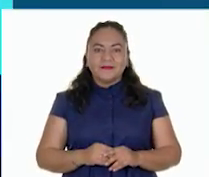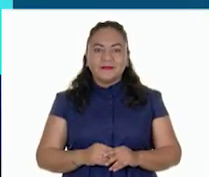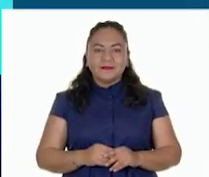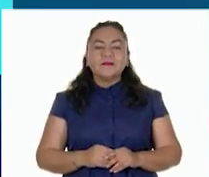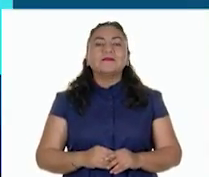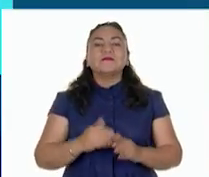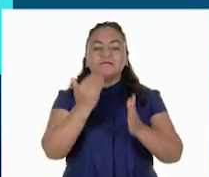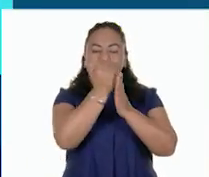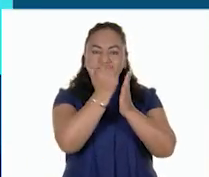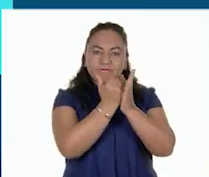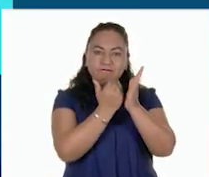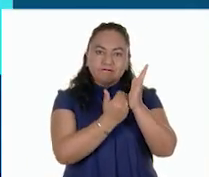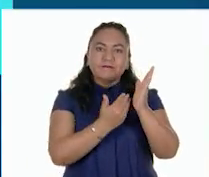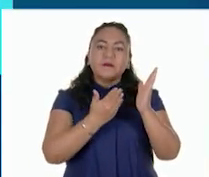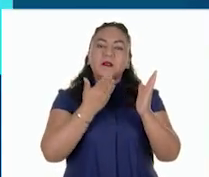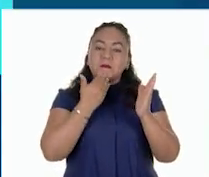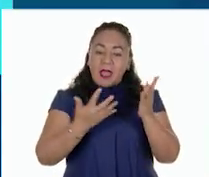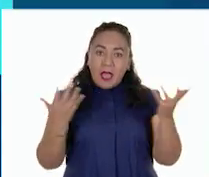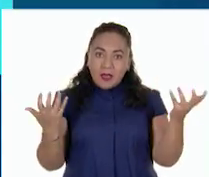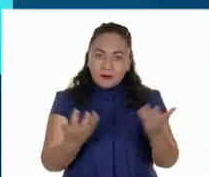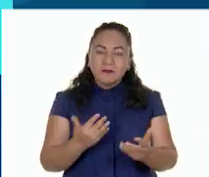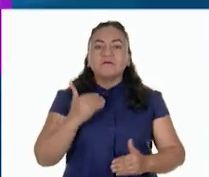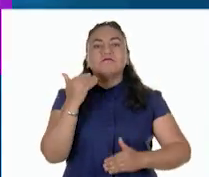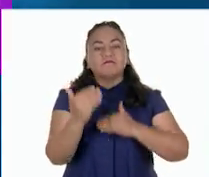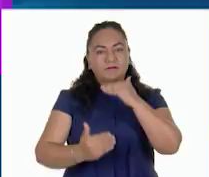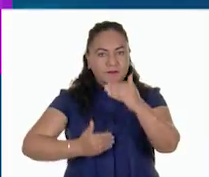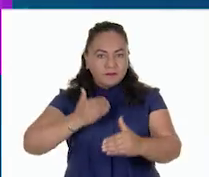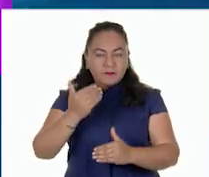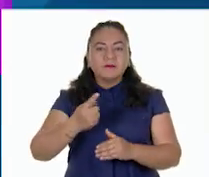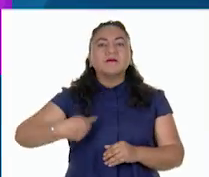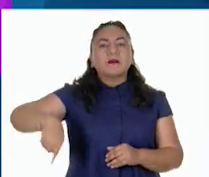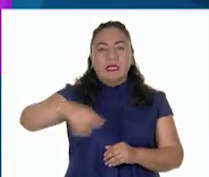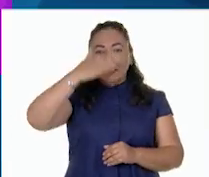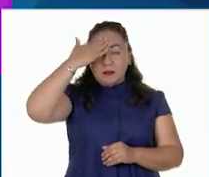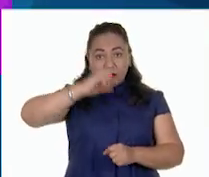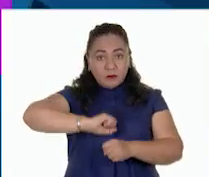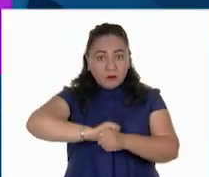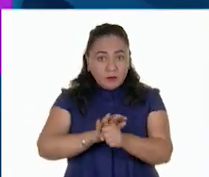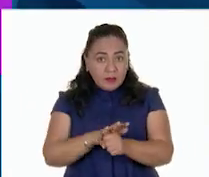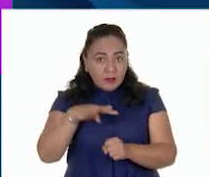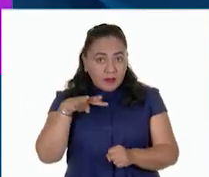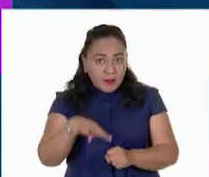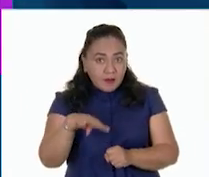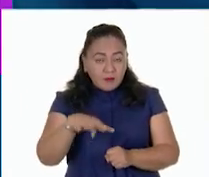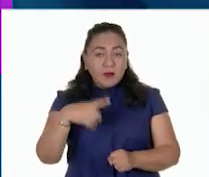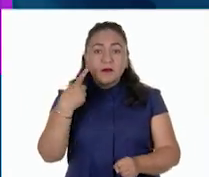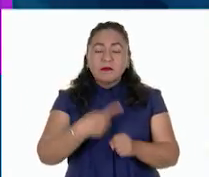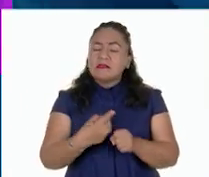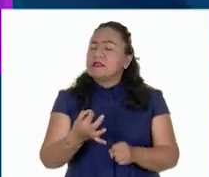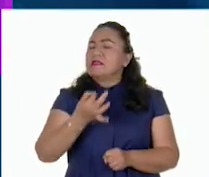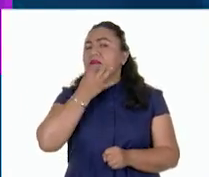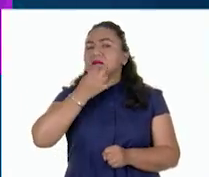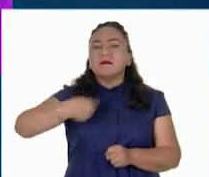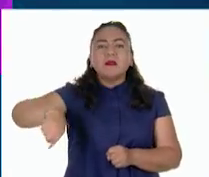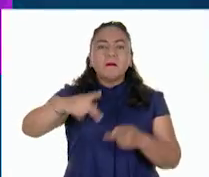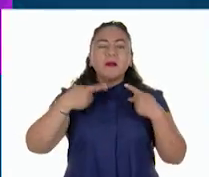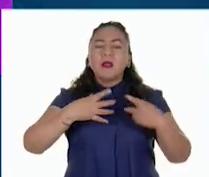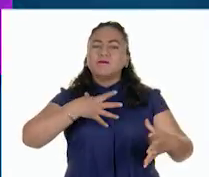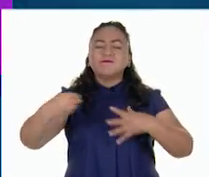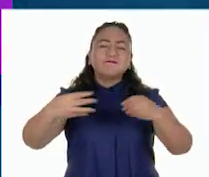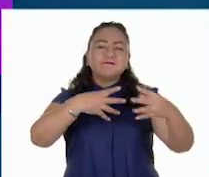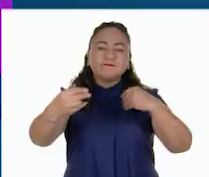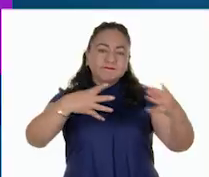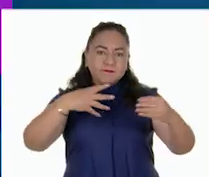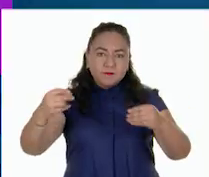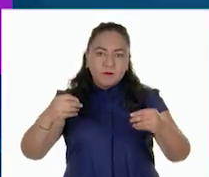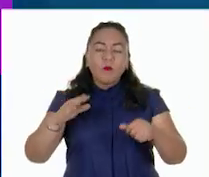Buenas prácticas para seguir adelante. Como todos sabemos, la COVID-19 es una enfermedad que se contagia muy fácilmente entre las